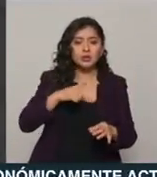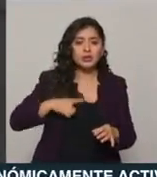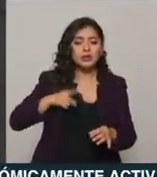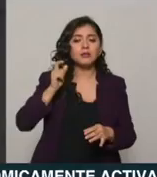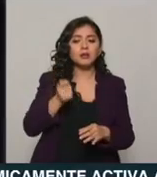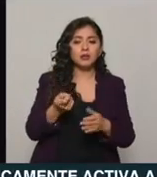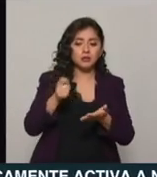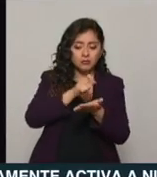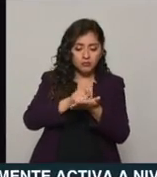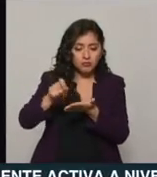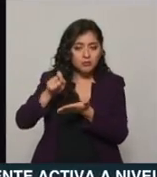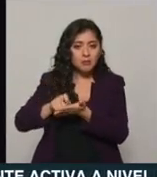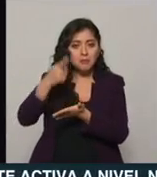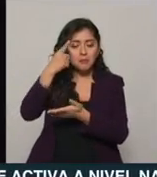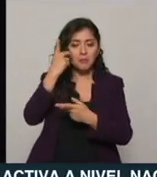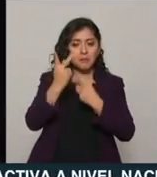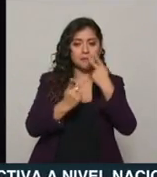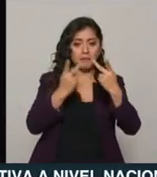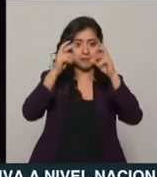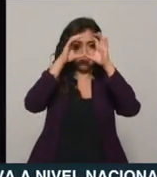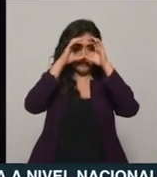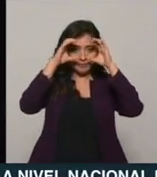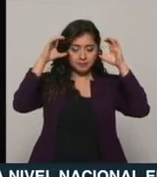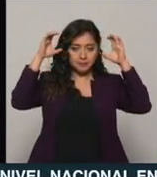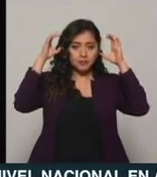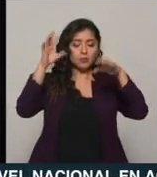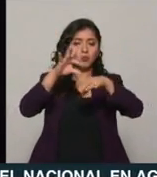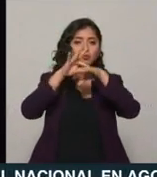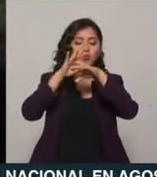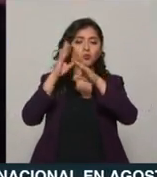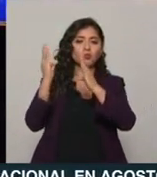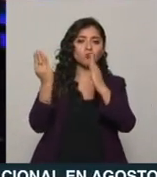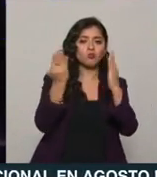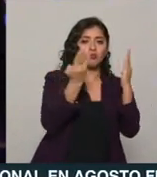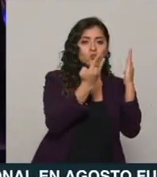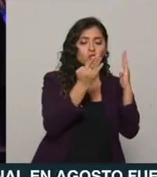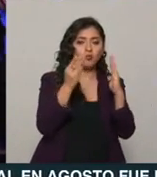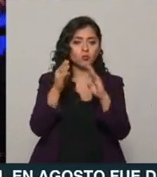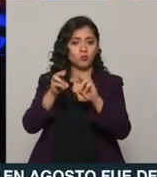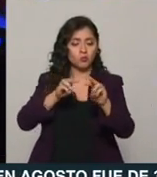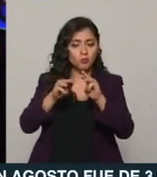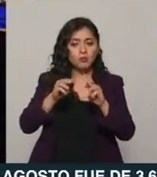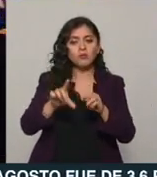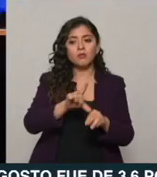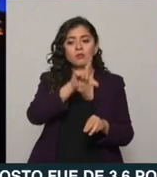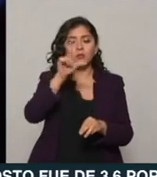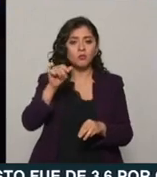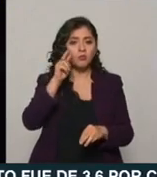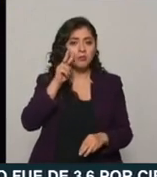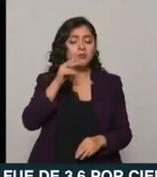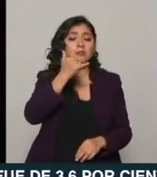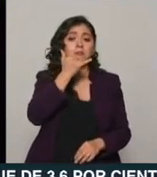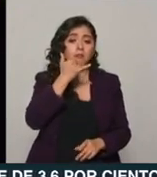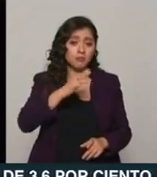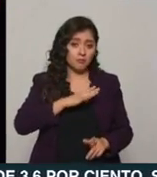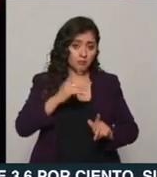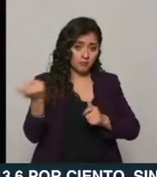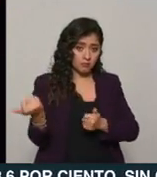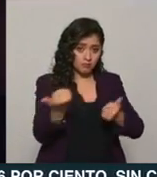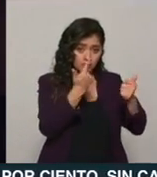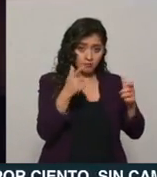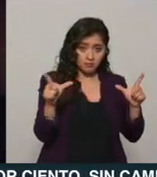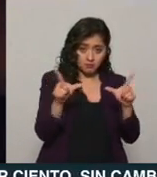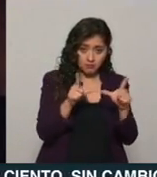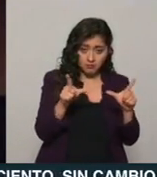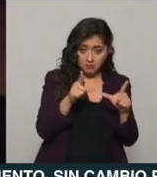realidad virtual, y algunas otras pues pueden solamente pasar a ver. ¿Hay que llevar alguna identificación, supongo, Ari, para hacer